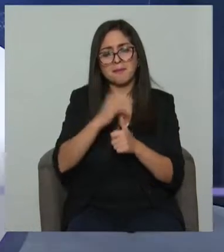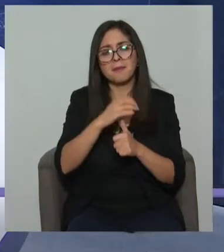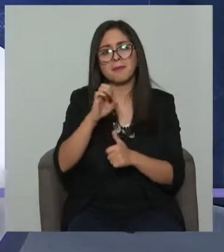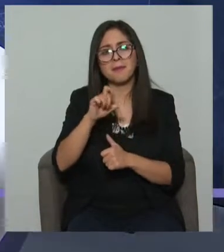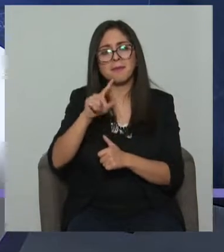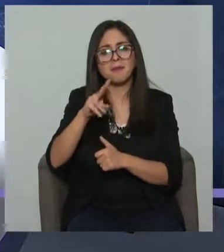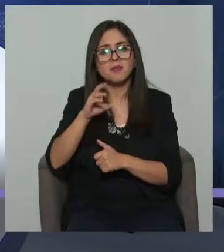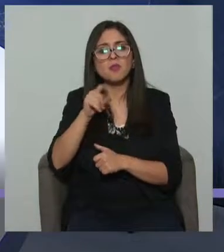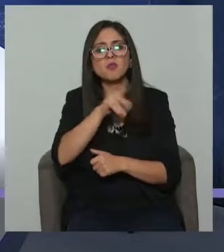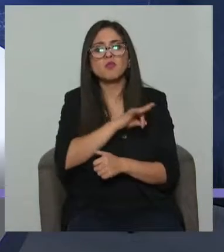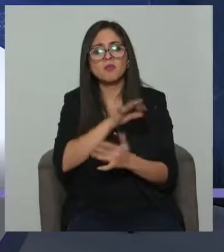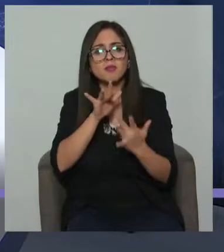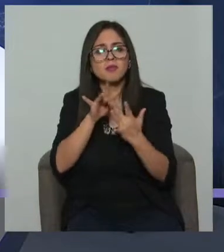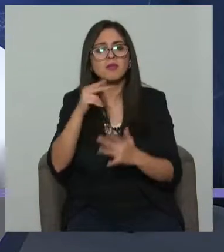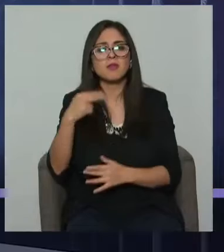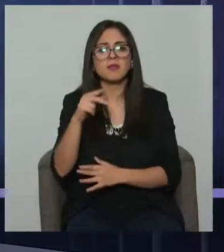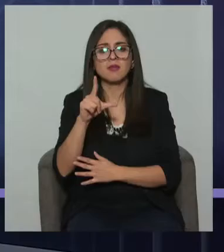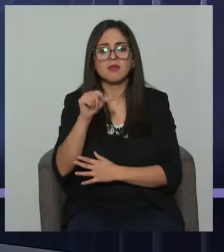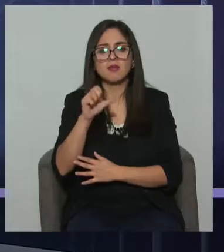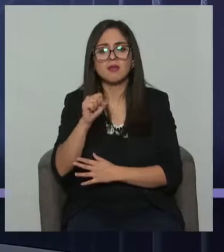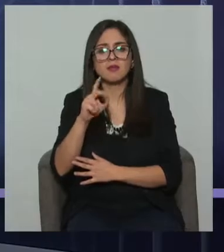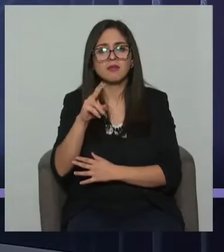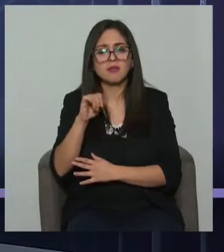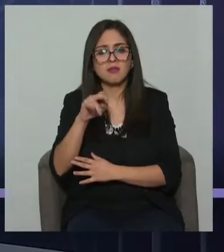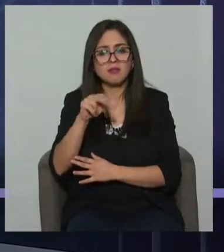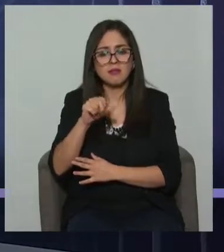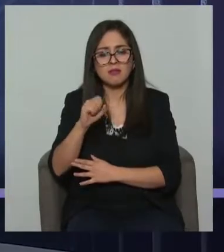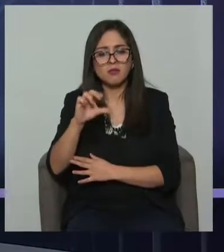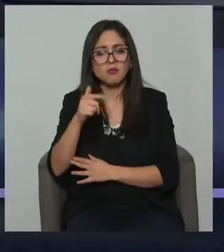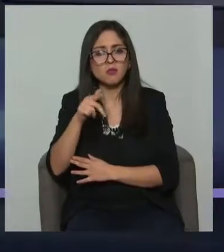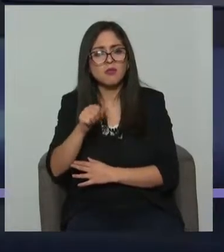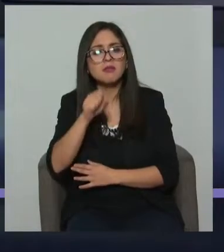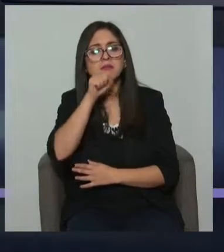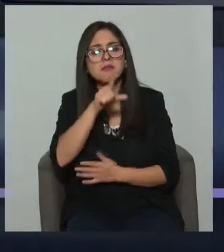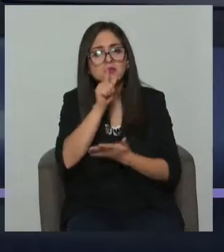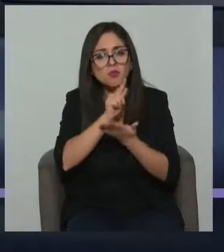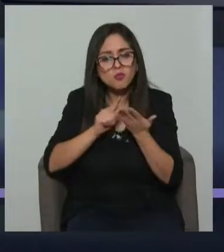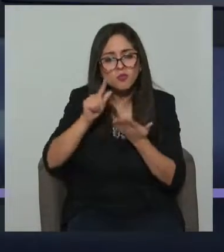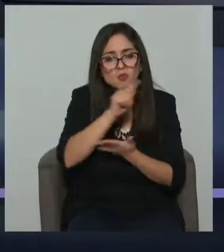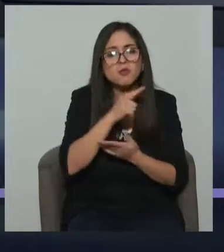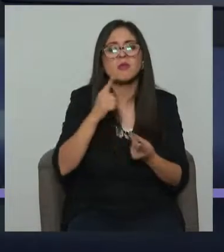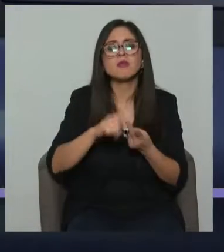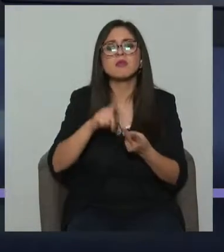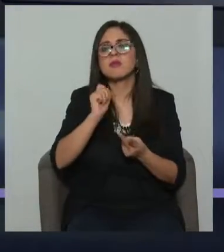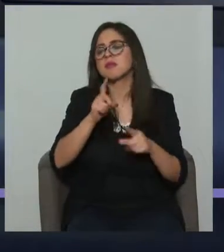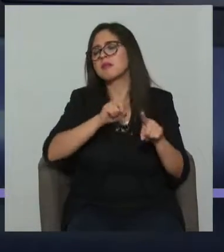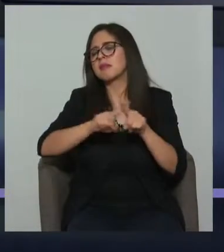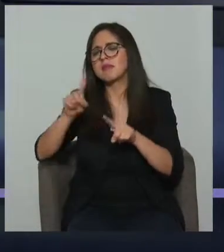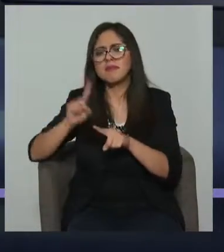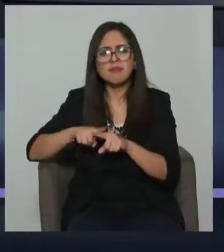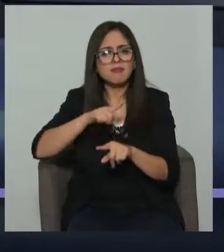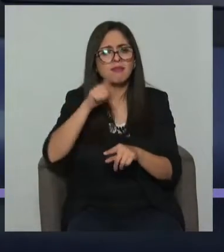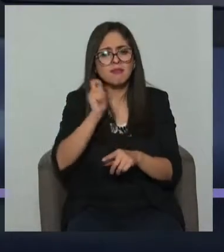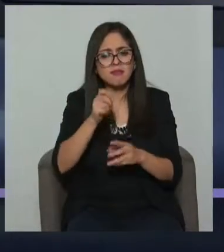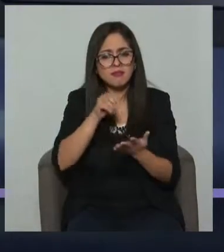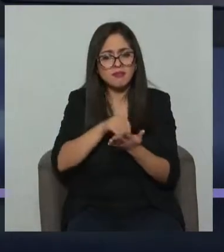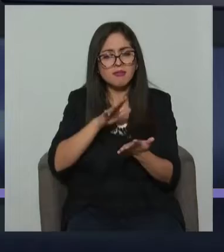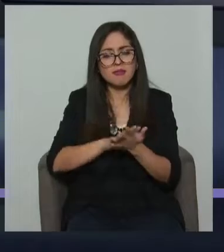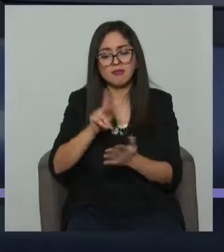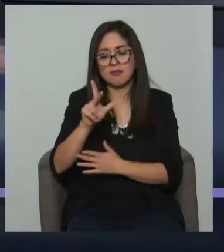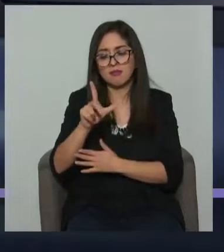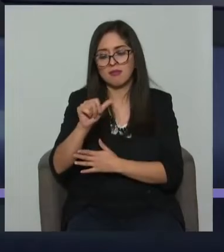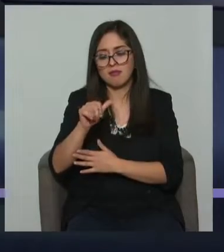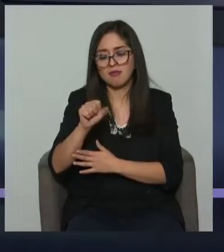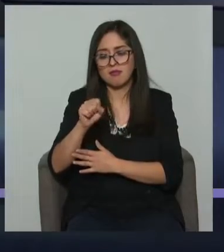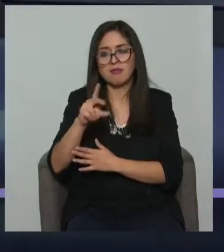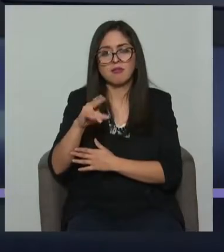en sus redes sociales, Las Reinas Chulas. En Twitter también estás. Twitter, Las Reinas Chulas, en todos lados. Busque usted Las Reinas Chulas, ya le